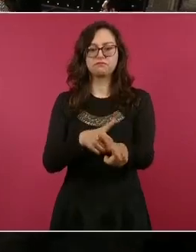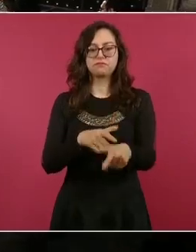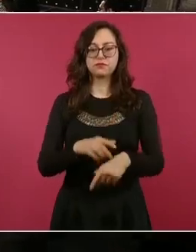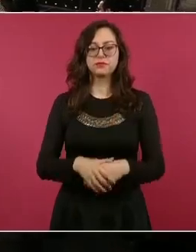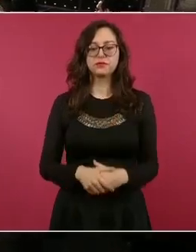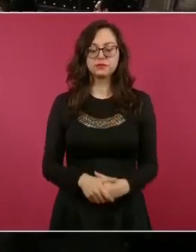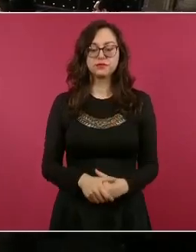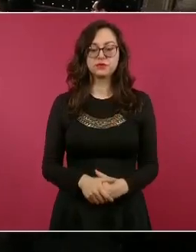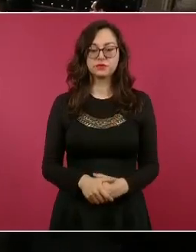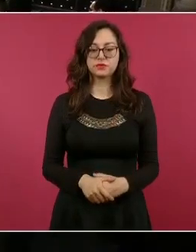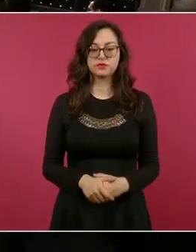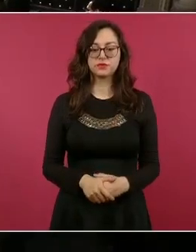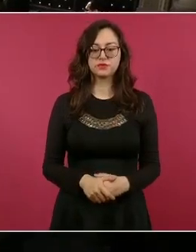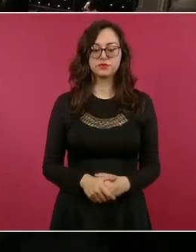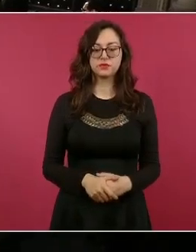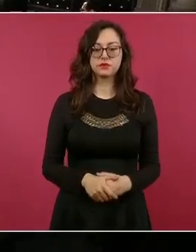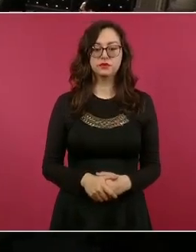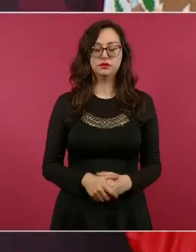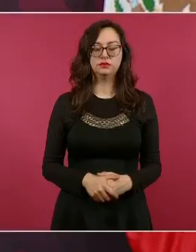el siguiente día